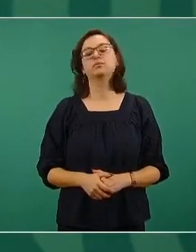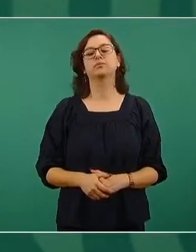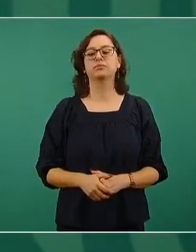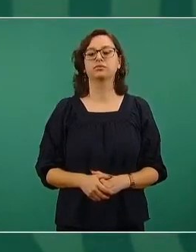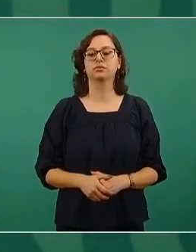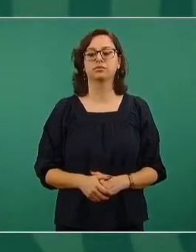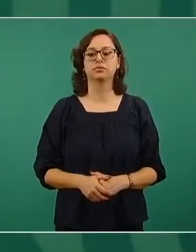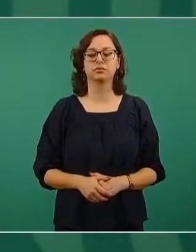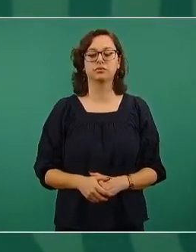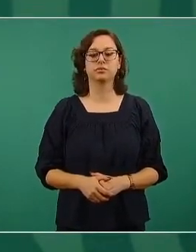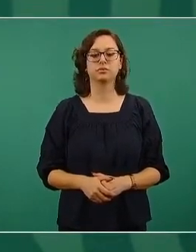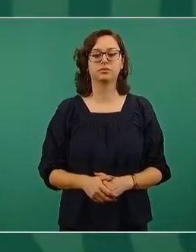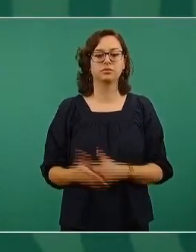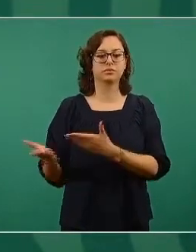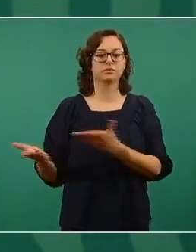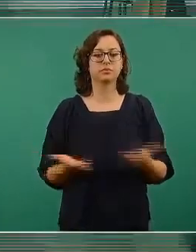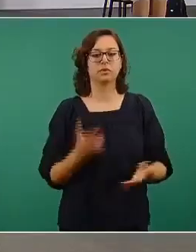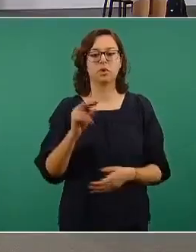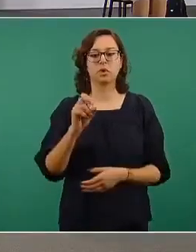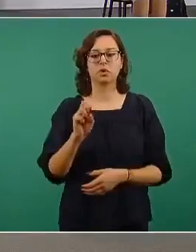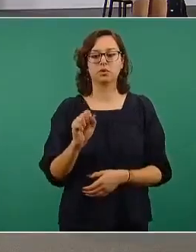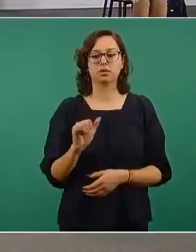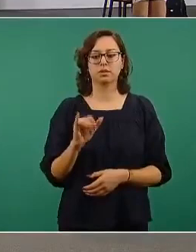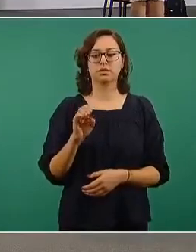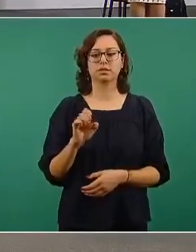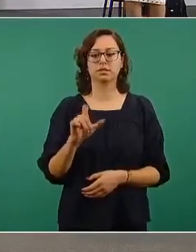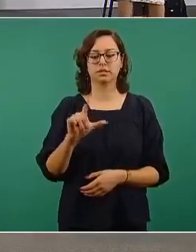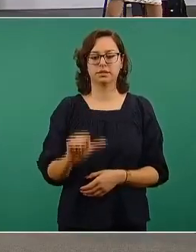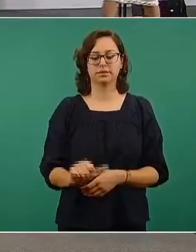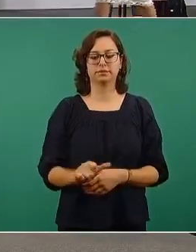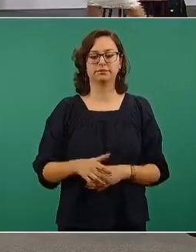parece, con Rosa Isela.